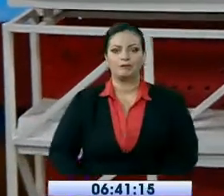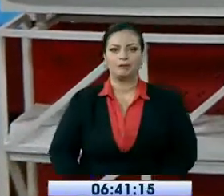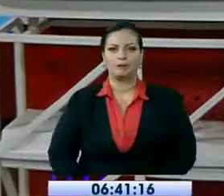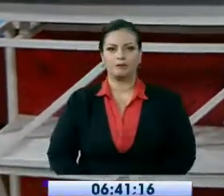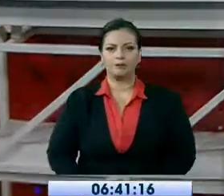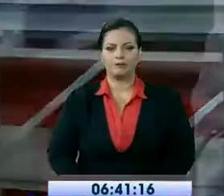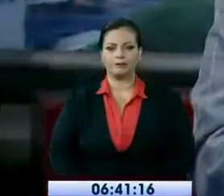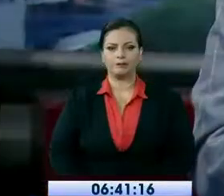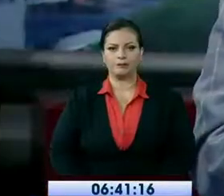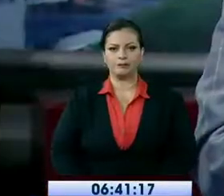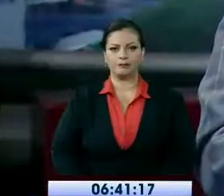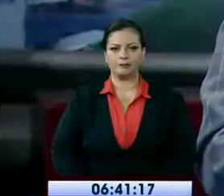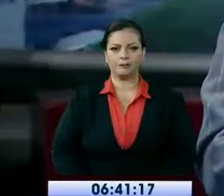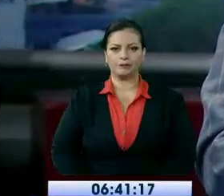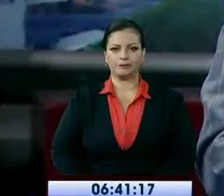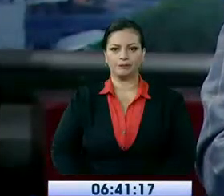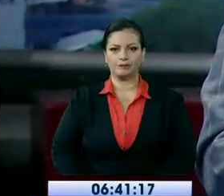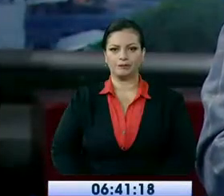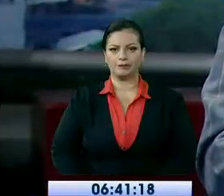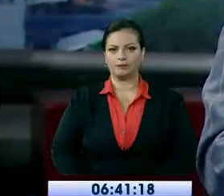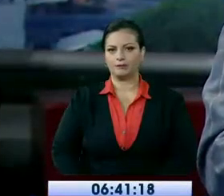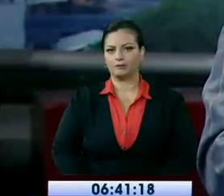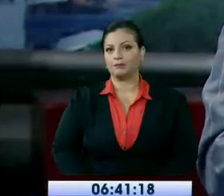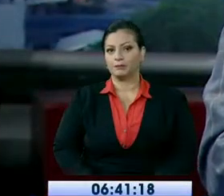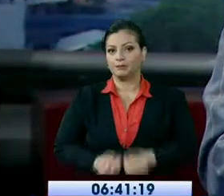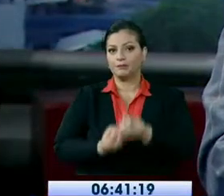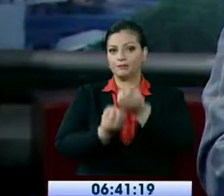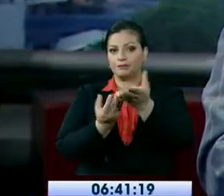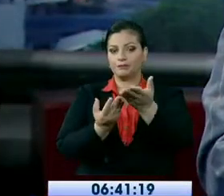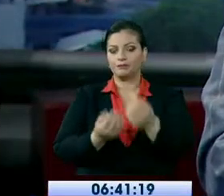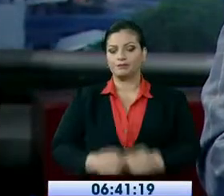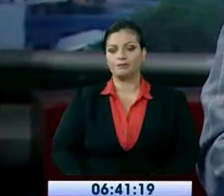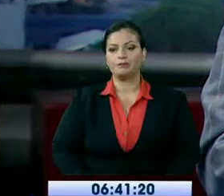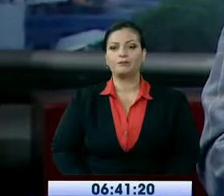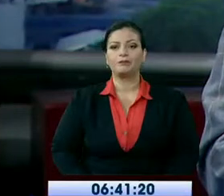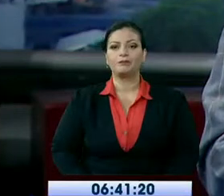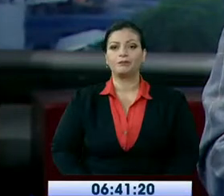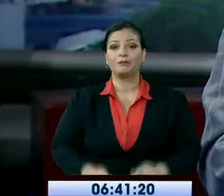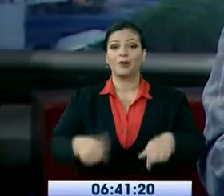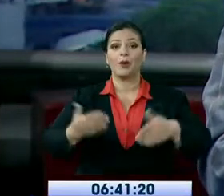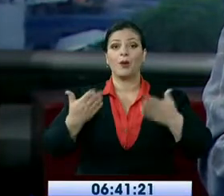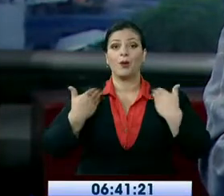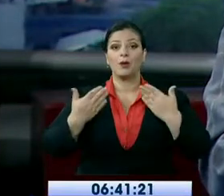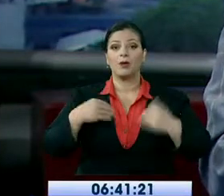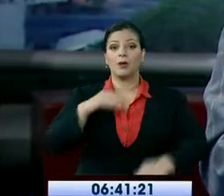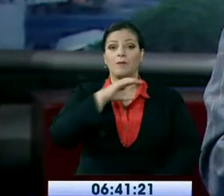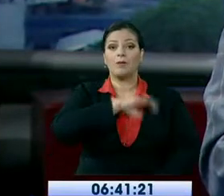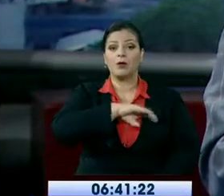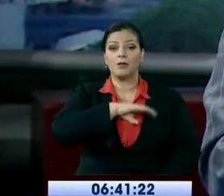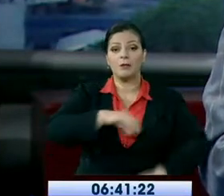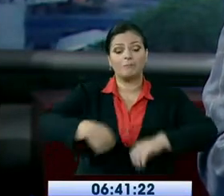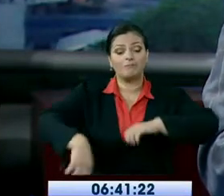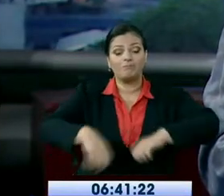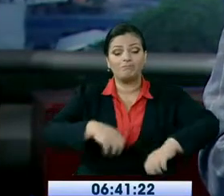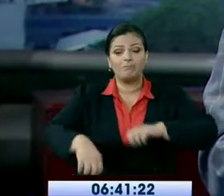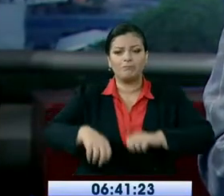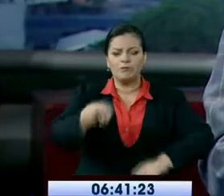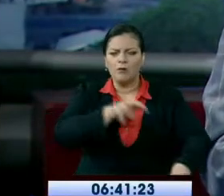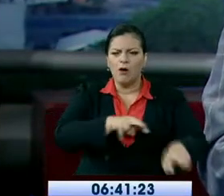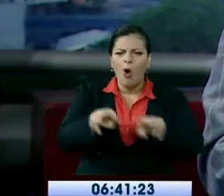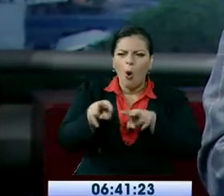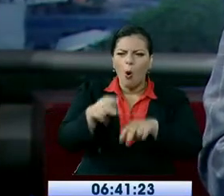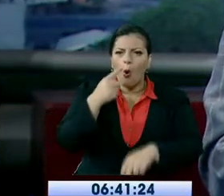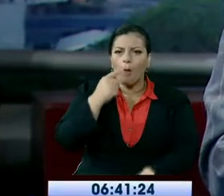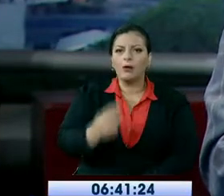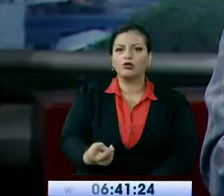La mala utilización de las trisimotos continúa dando que hablar. En Guayaquil, la Policía Nacional detuvo a dos hombres y aisló a un menor de